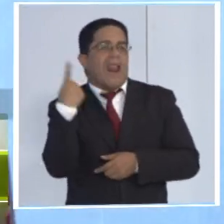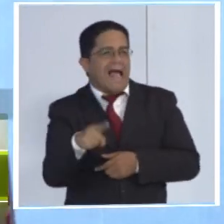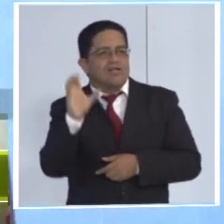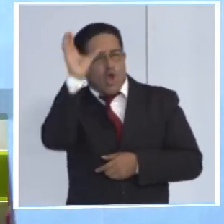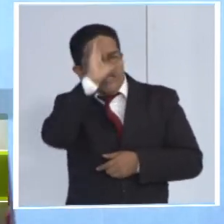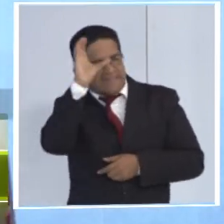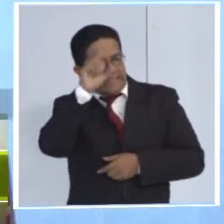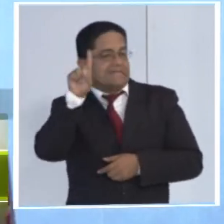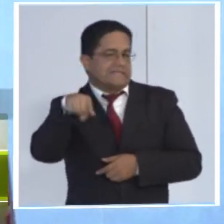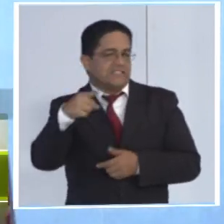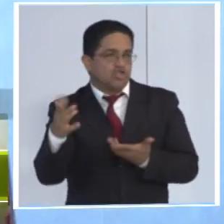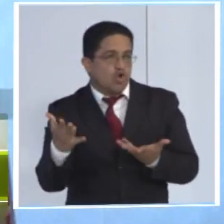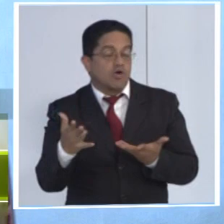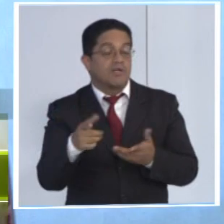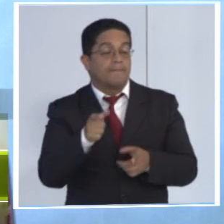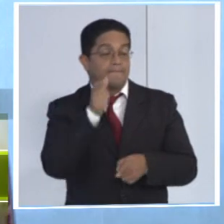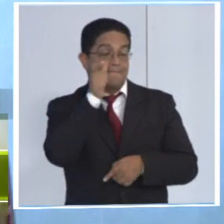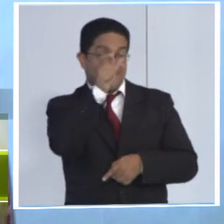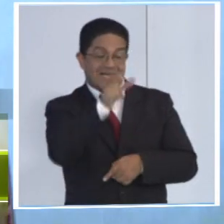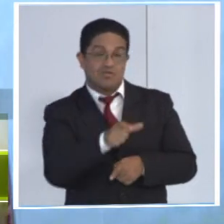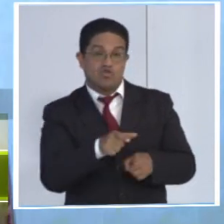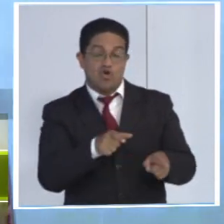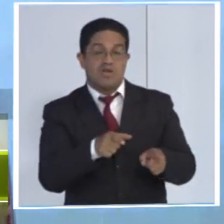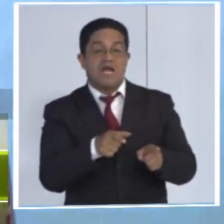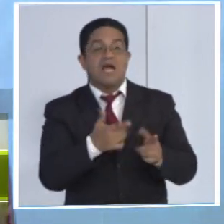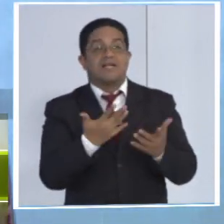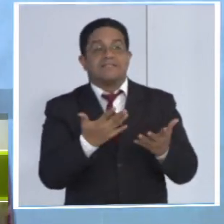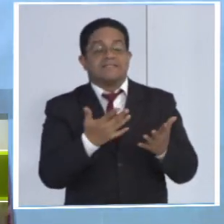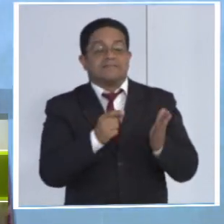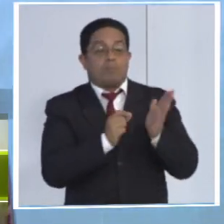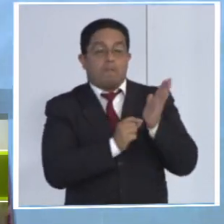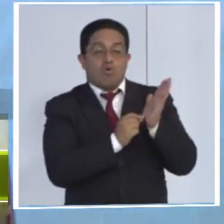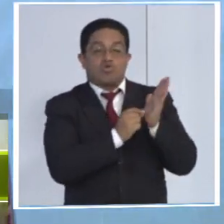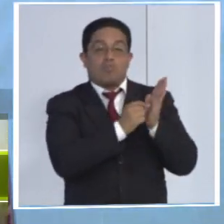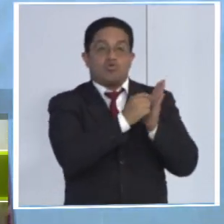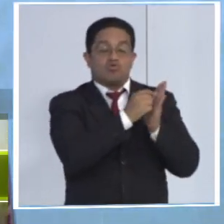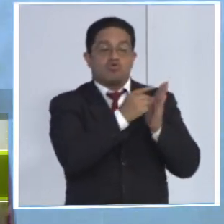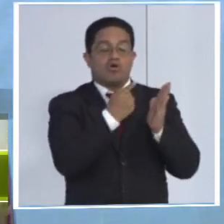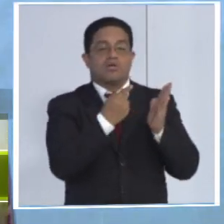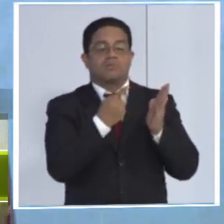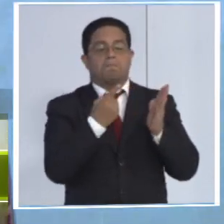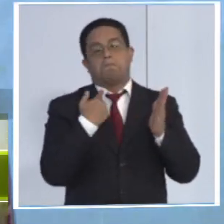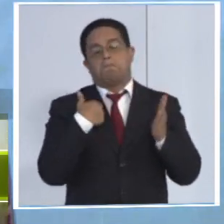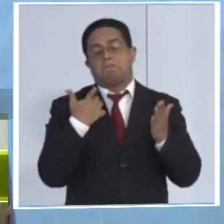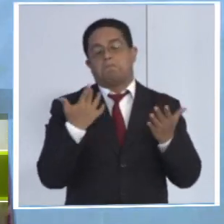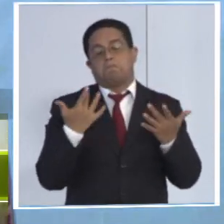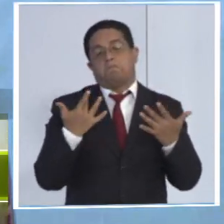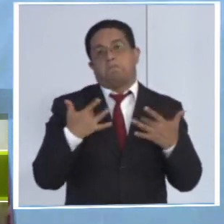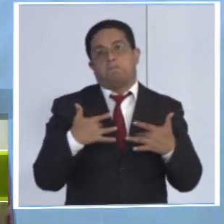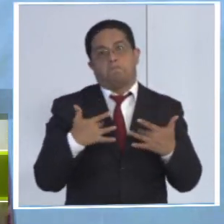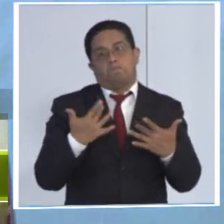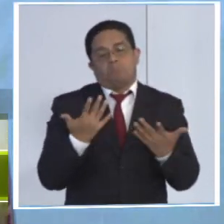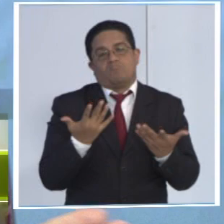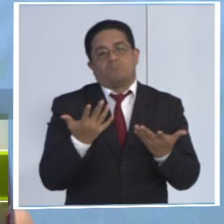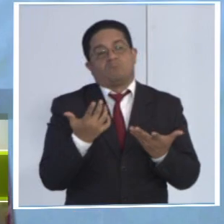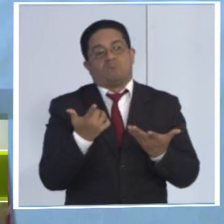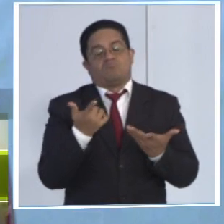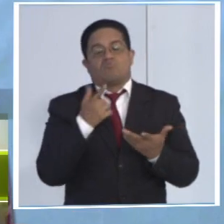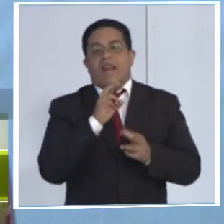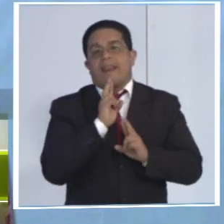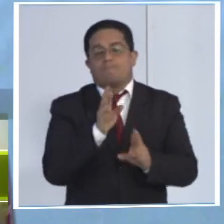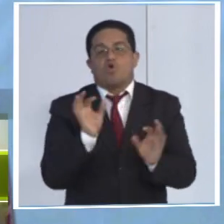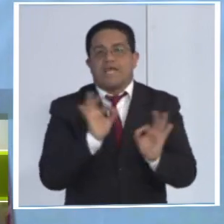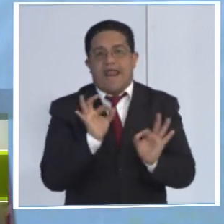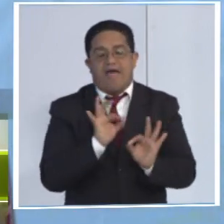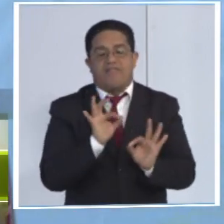caso, una persona con menos de 7 puntos de Glasgow es un paciente que debería requerir intubación y ya es un paciente que no está